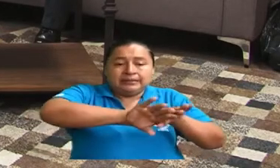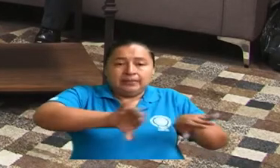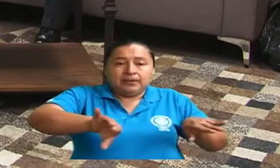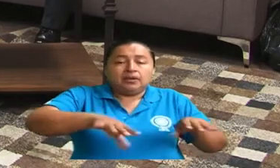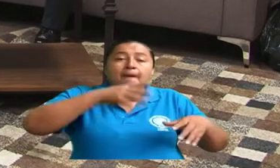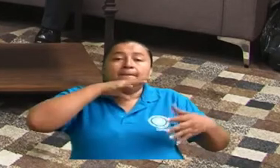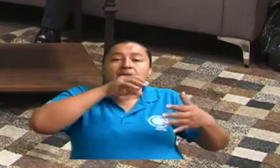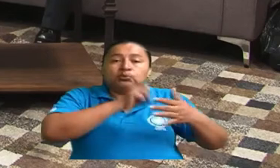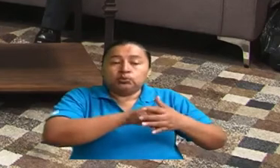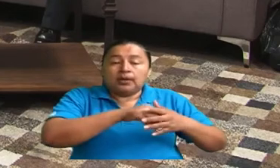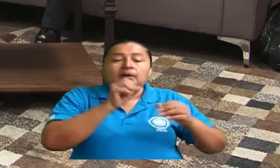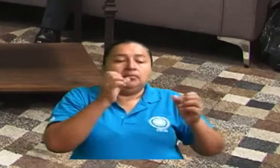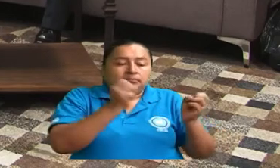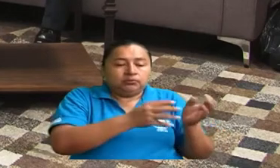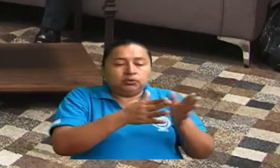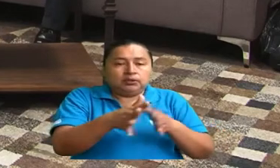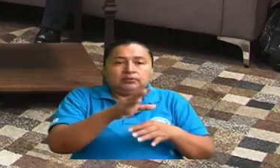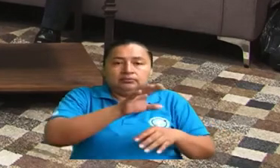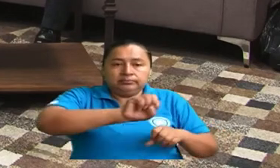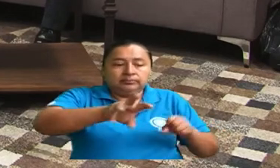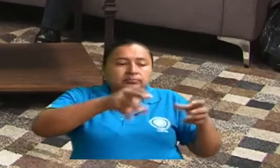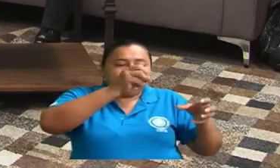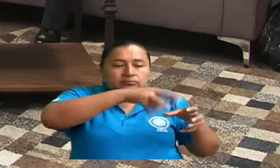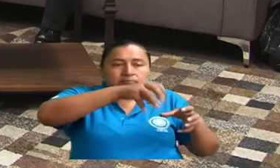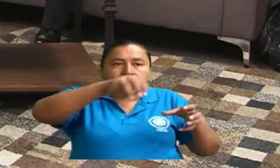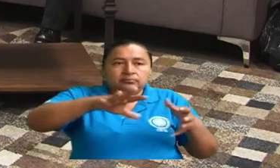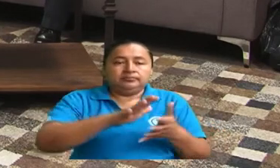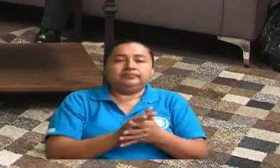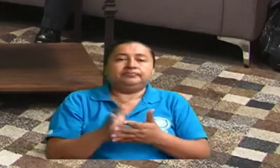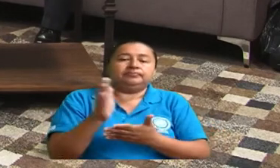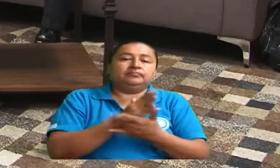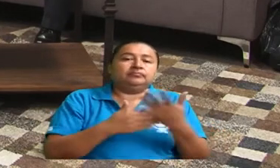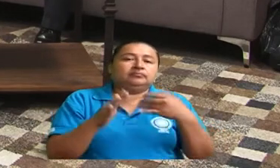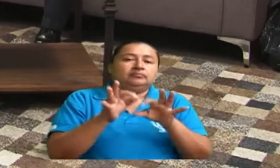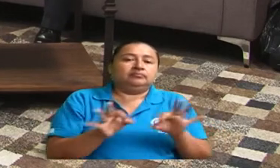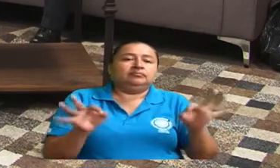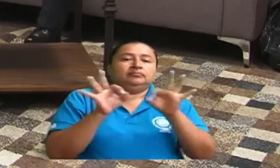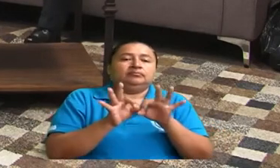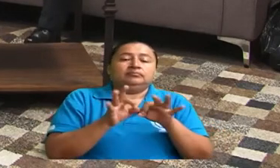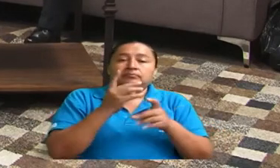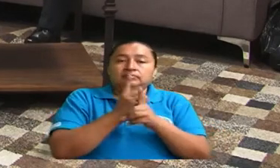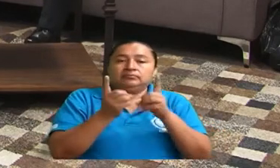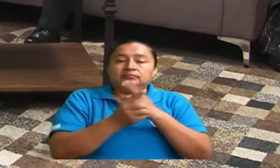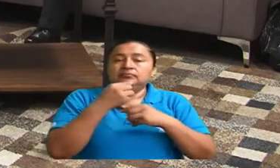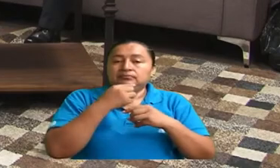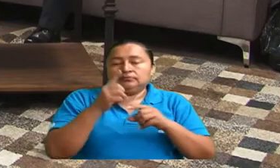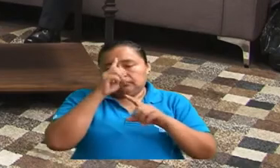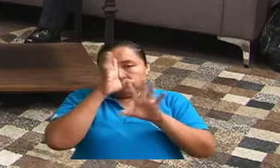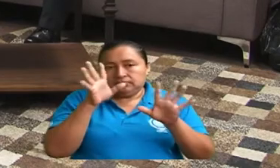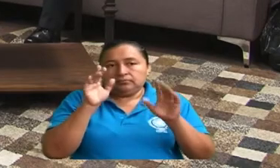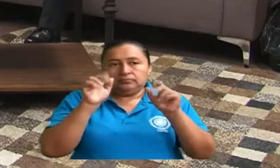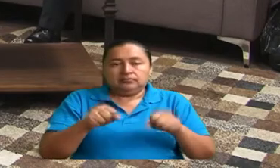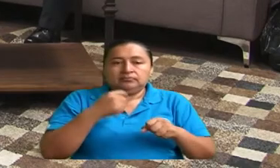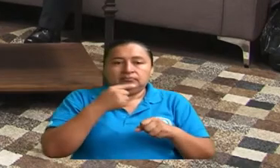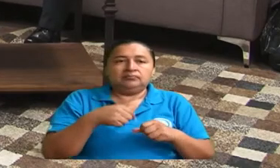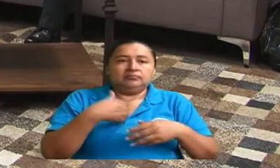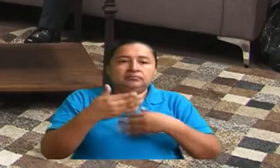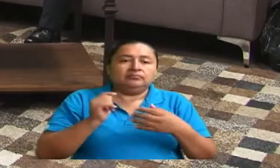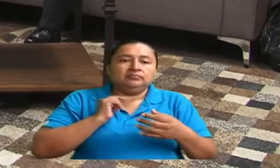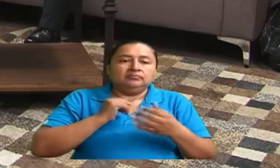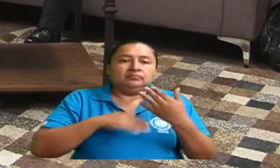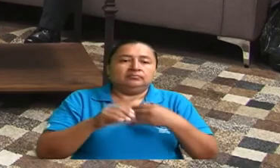importante. Para no contaminar. Bueno, algo más importante que también vale aclarar a nuestra audiencia, porque podrán decir, bueno, pero es que